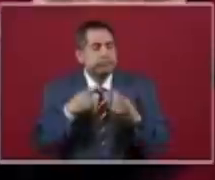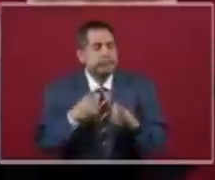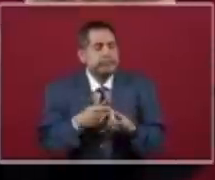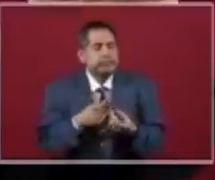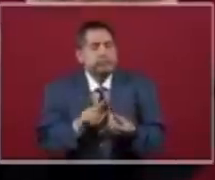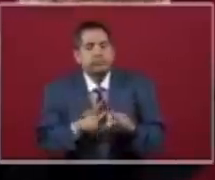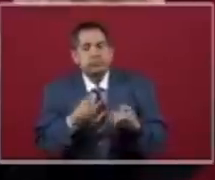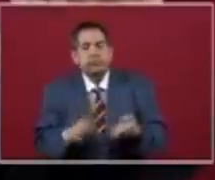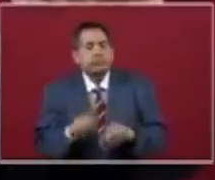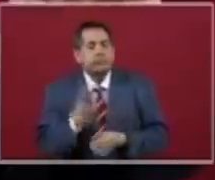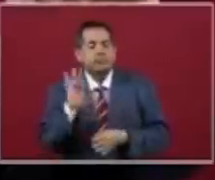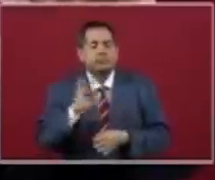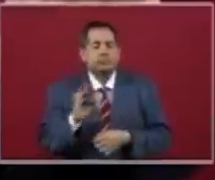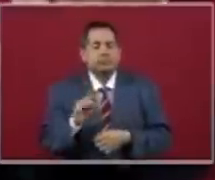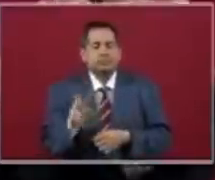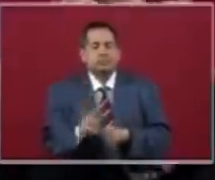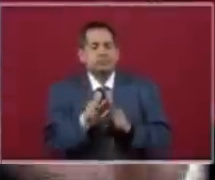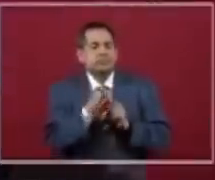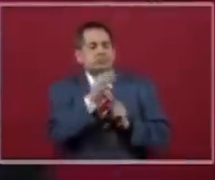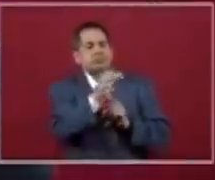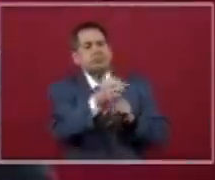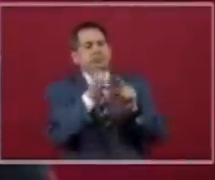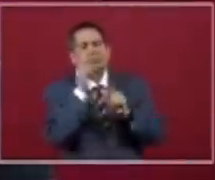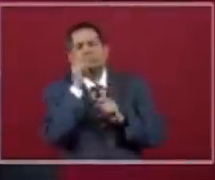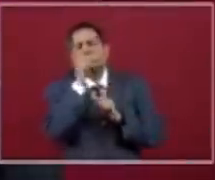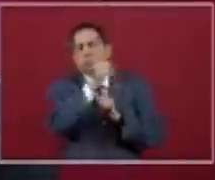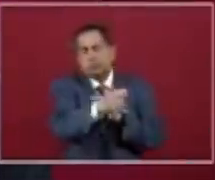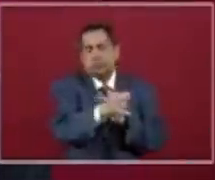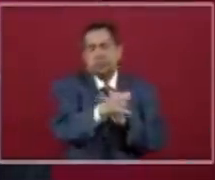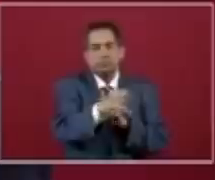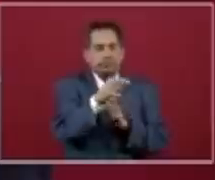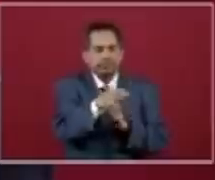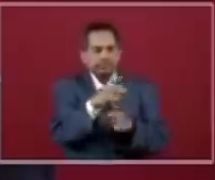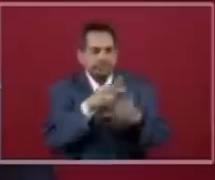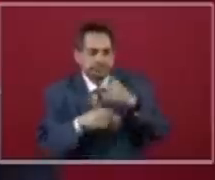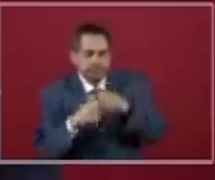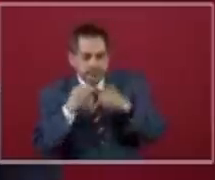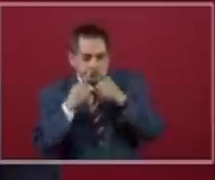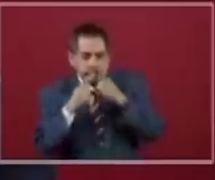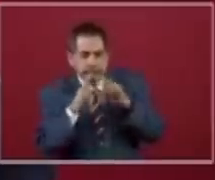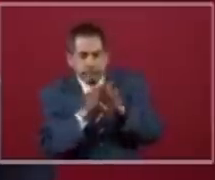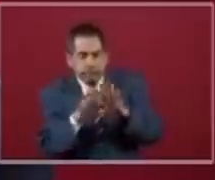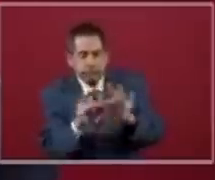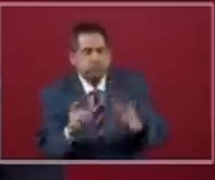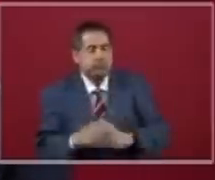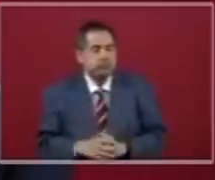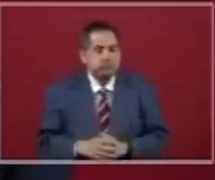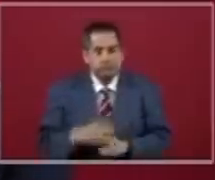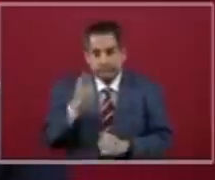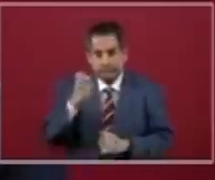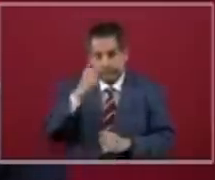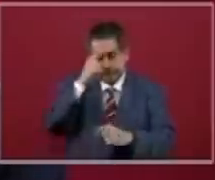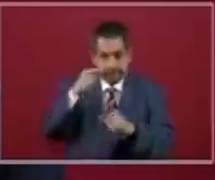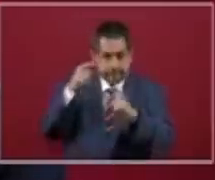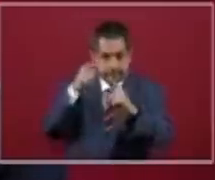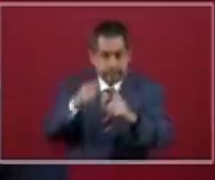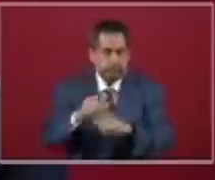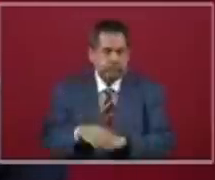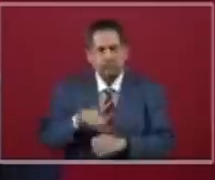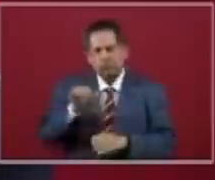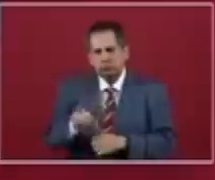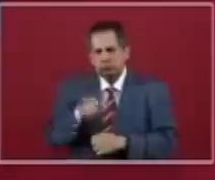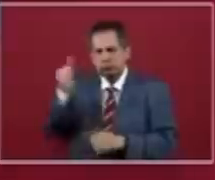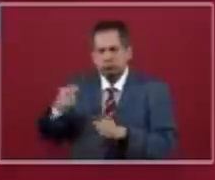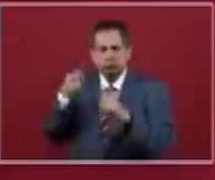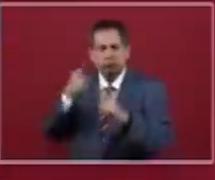más relativamente más alejadas que lo que son las ciudades o las grandes ciudades. Entonces, ese es uno de los objetivos. El otro es